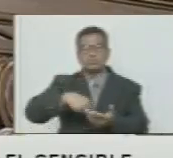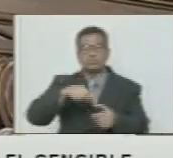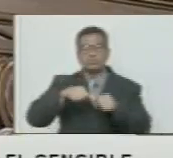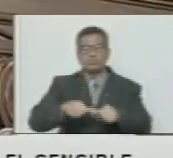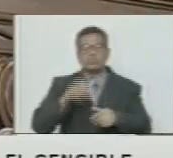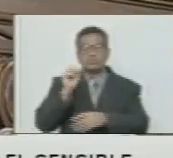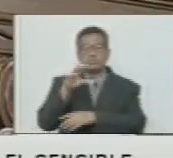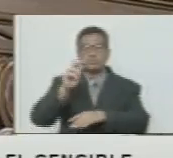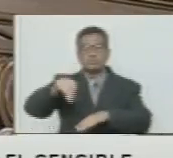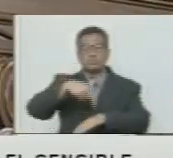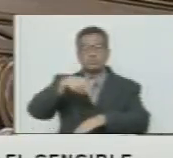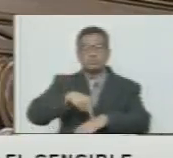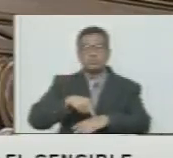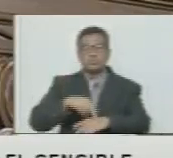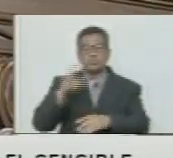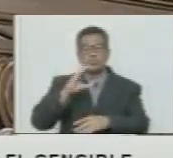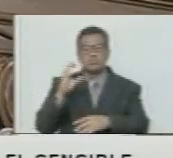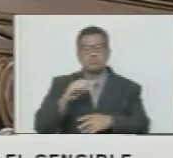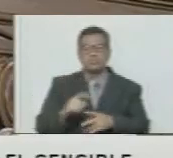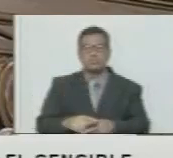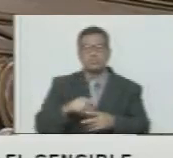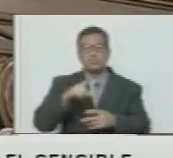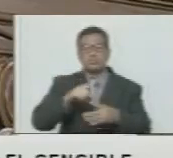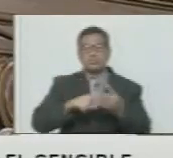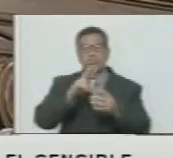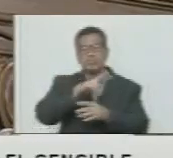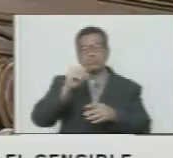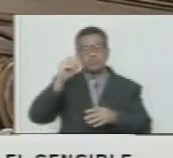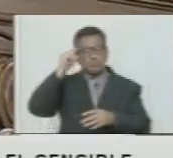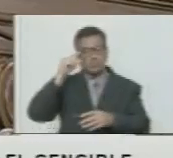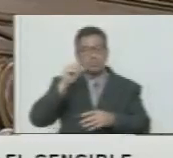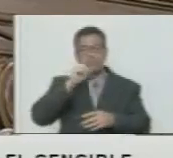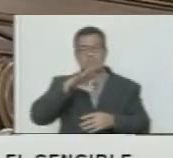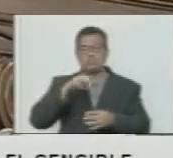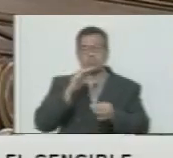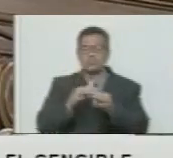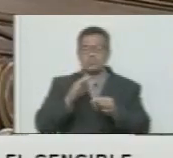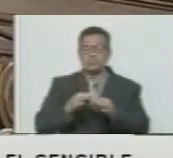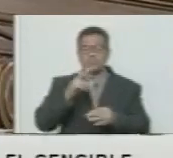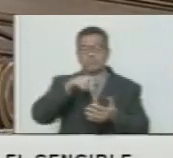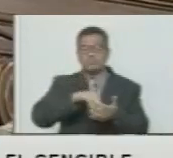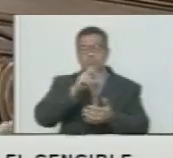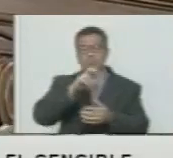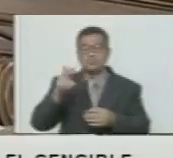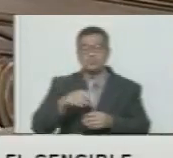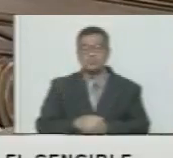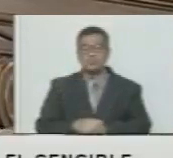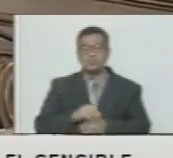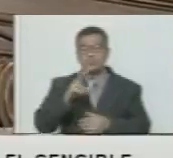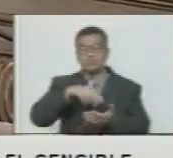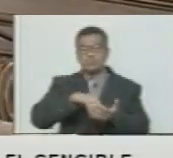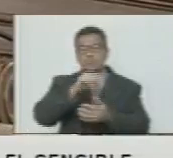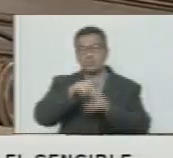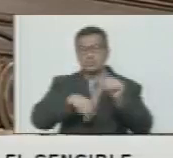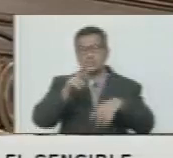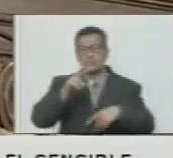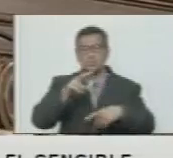Legislativo, sede de la Asamblea Nacional en Caracas, a los 20 días del mes de septiembre de 2022,